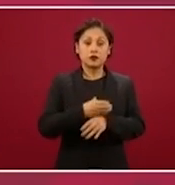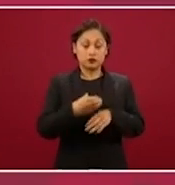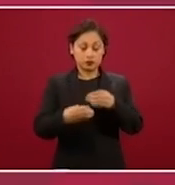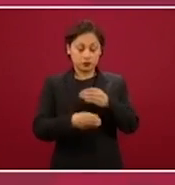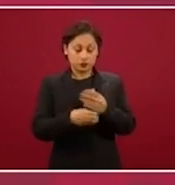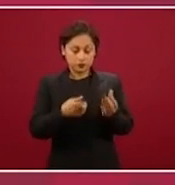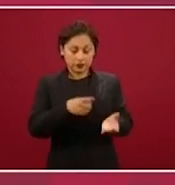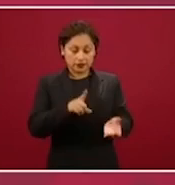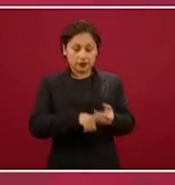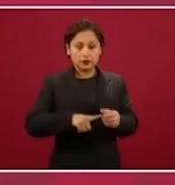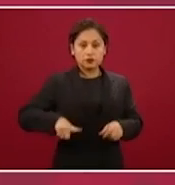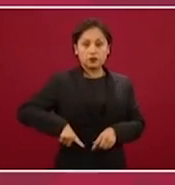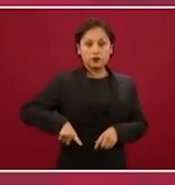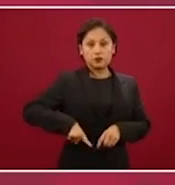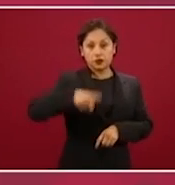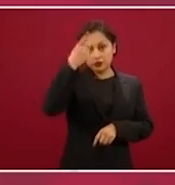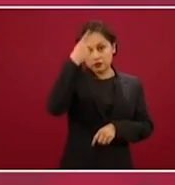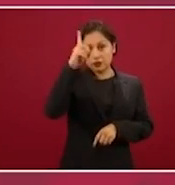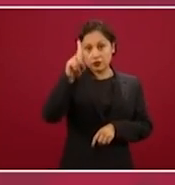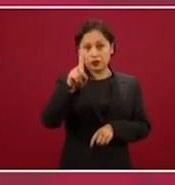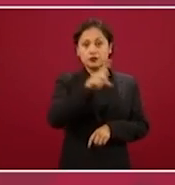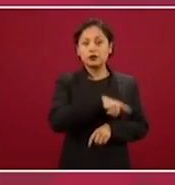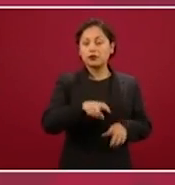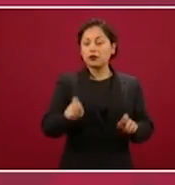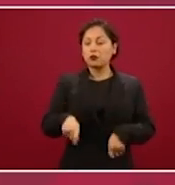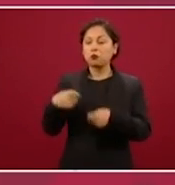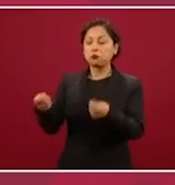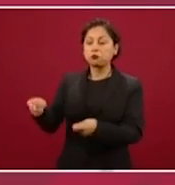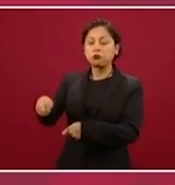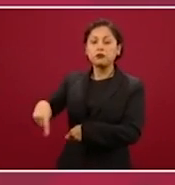a particulares. Ese era el gobierno,